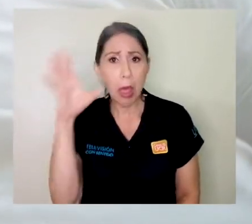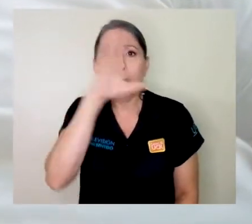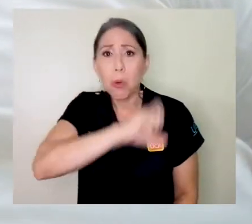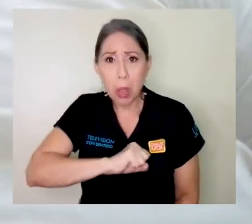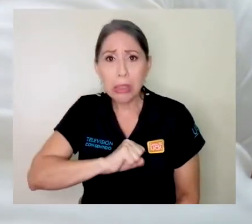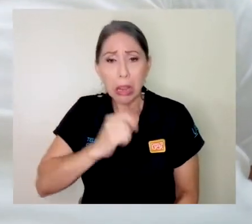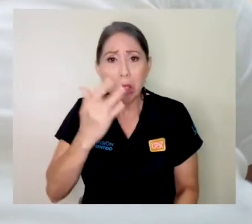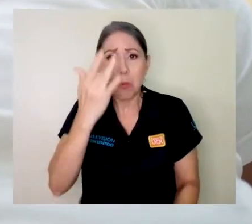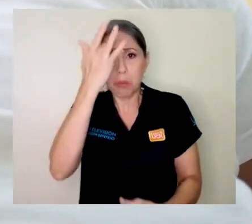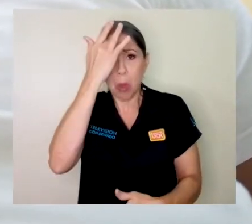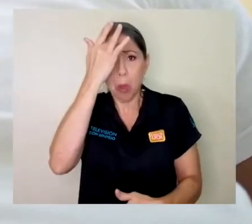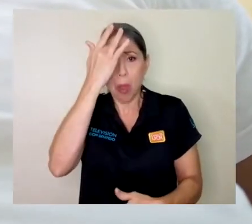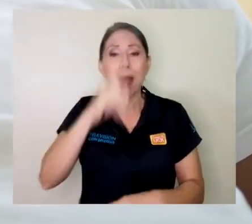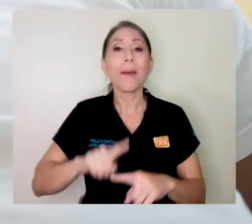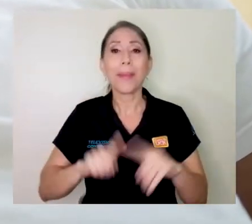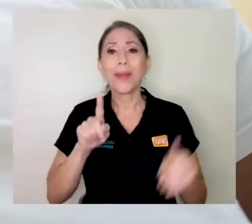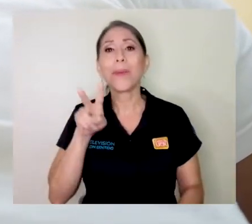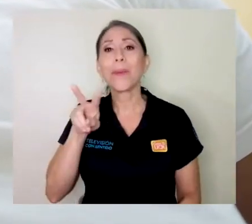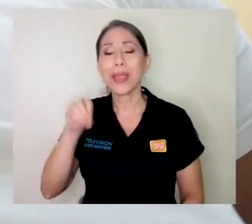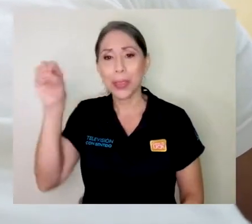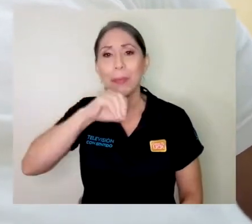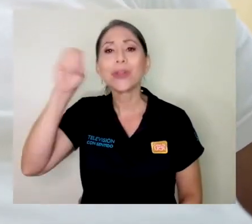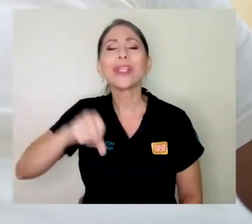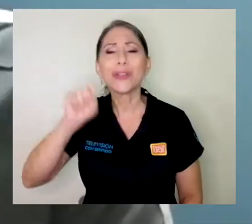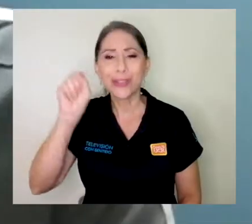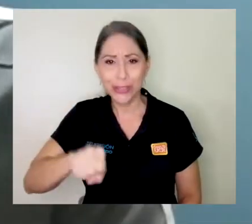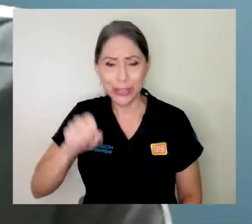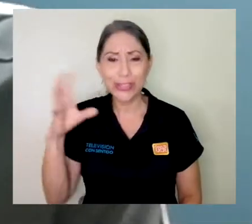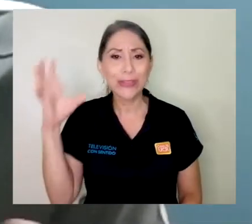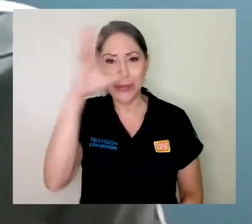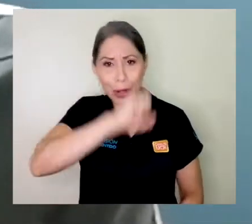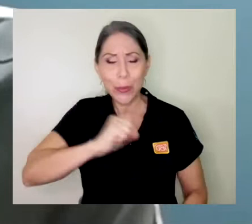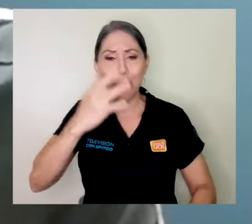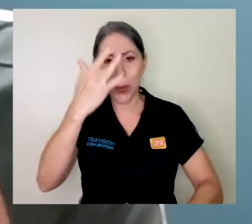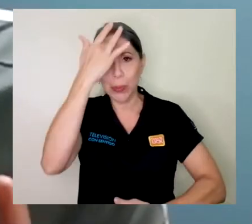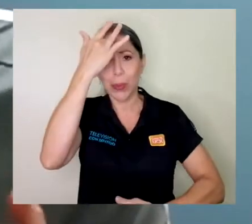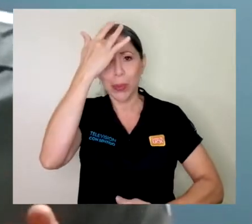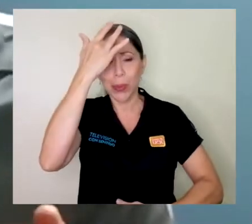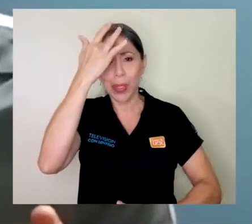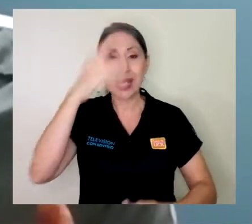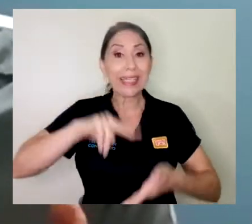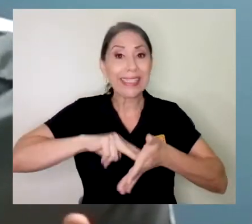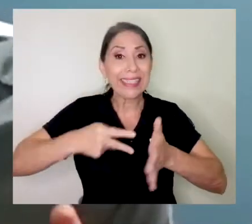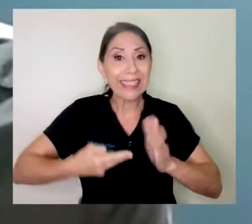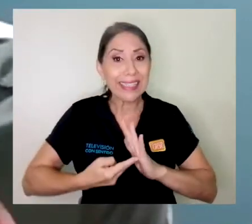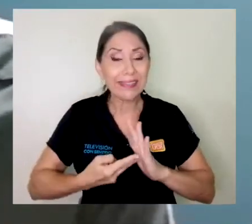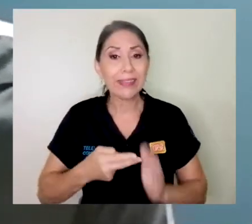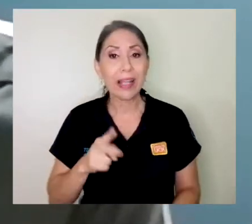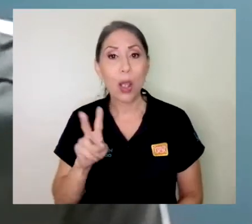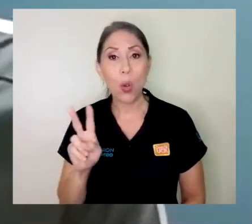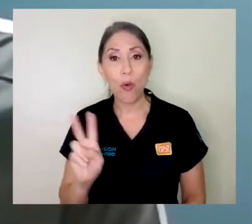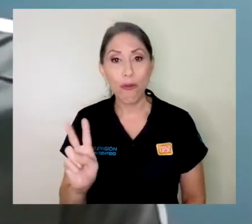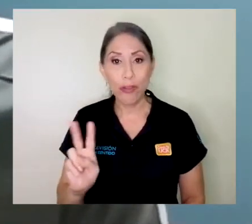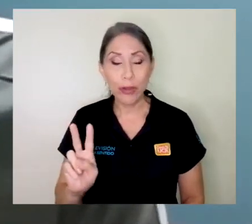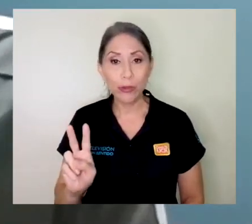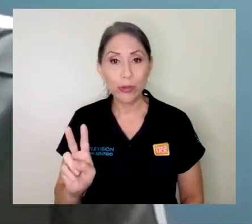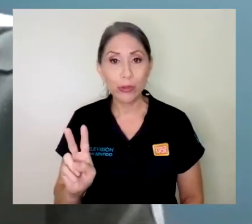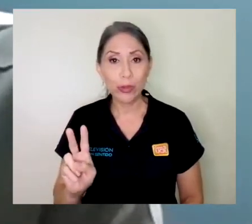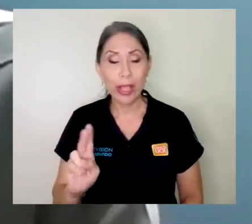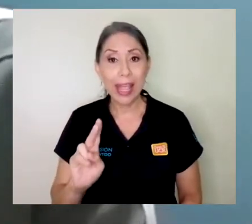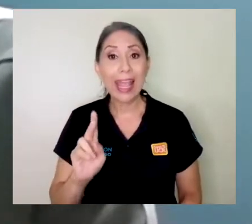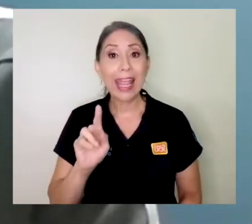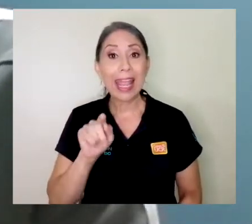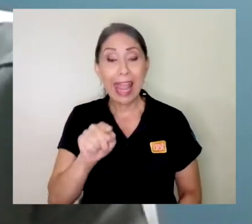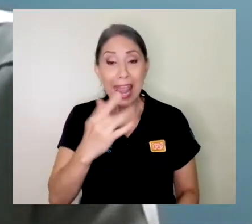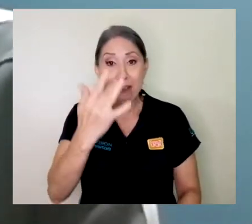enfermedad, hay un 20% que sí. Estamos hablando de un virus